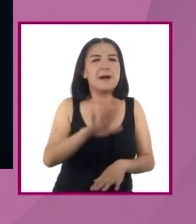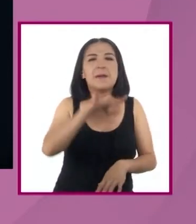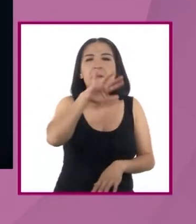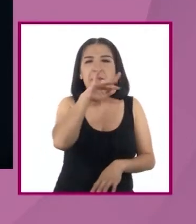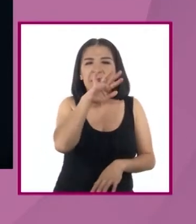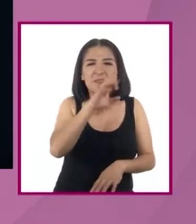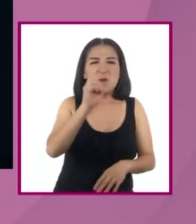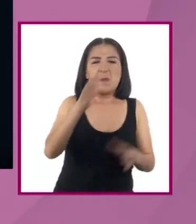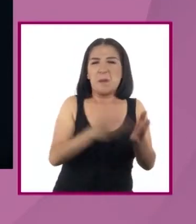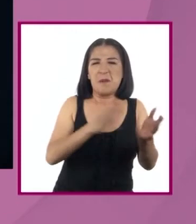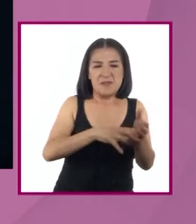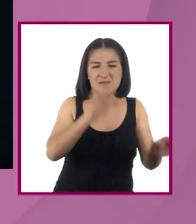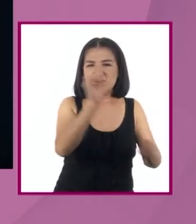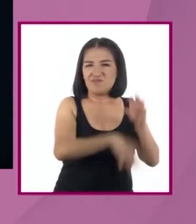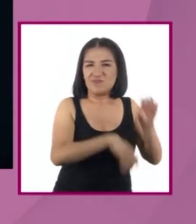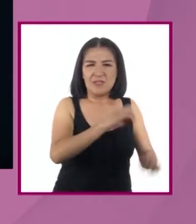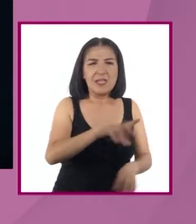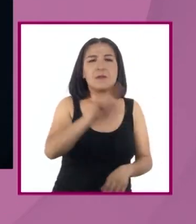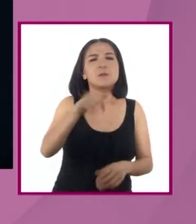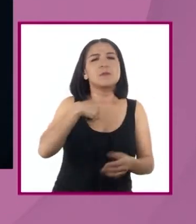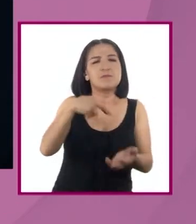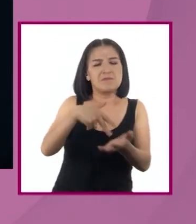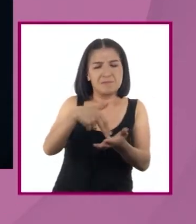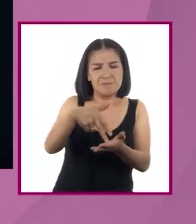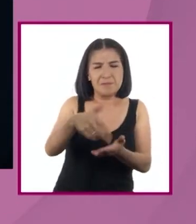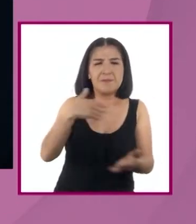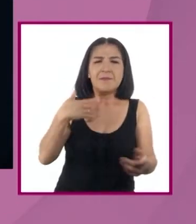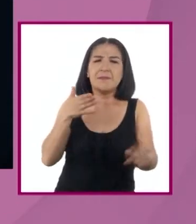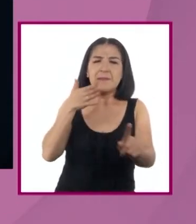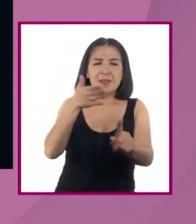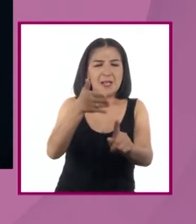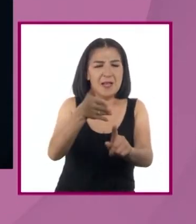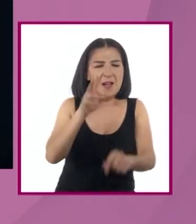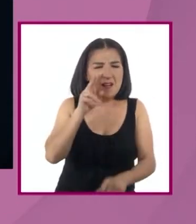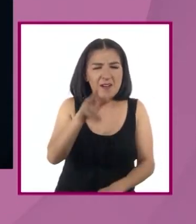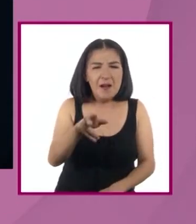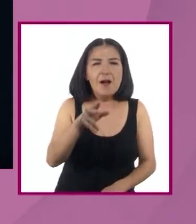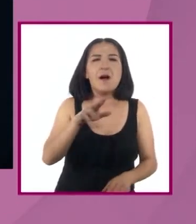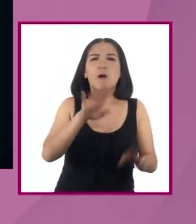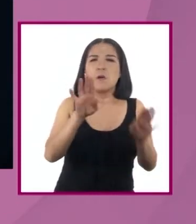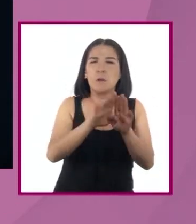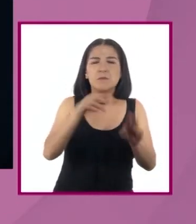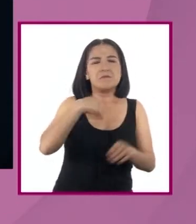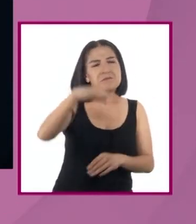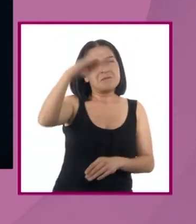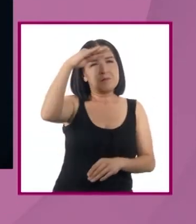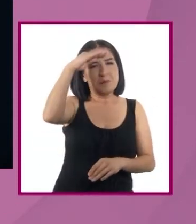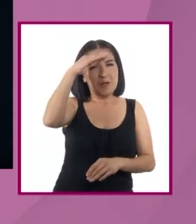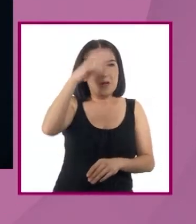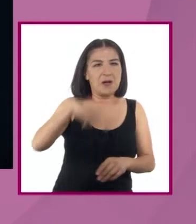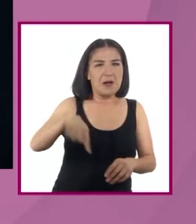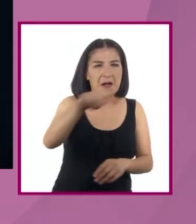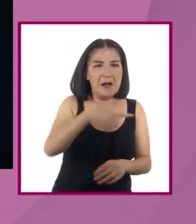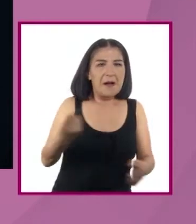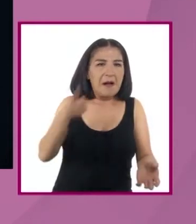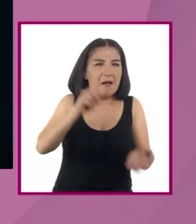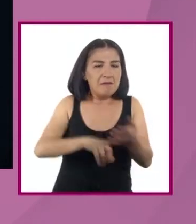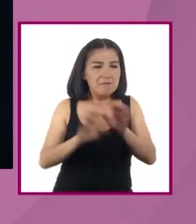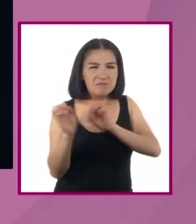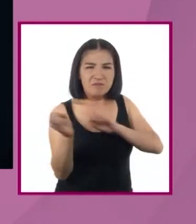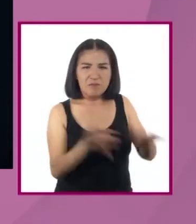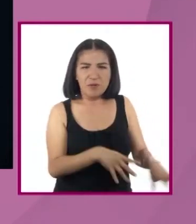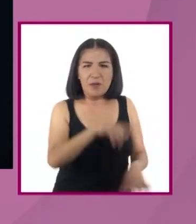papeles. Caminamos hacia el frente y dije: ¿se da cuenta que desde hace mucho no vive nadie aquí, Mr.